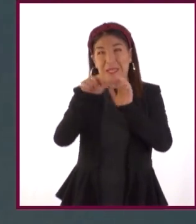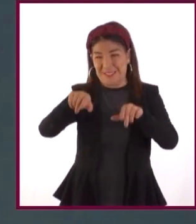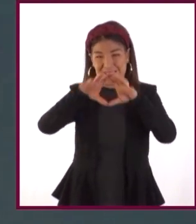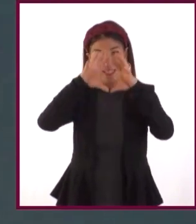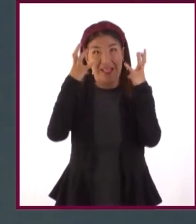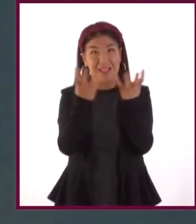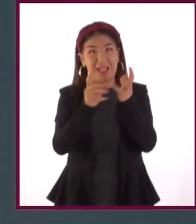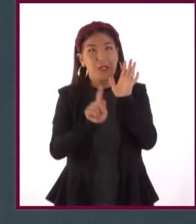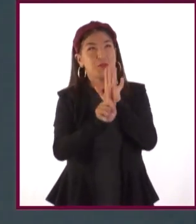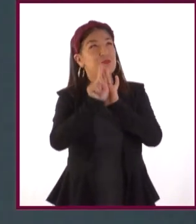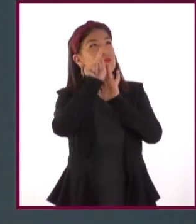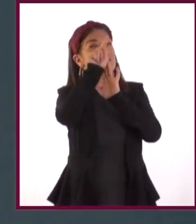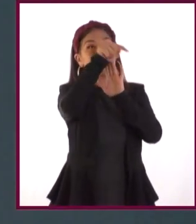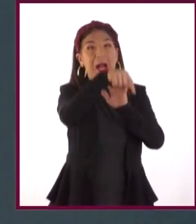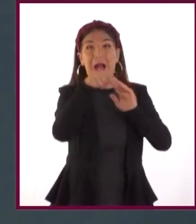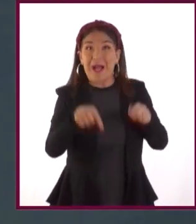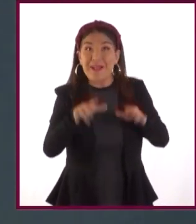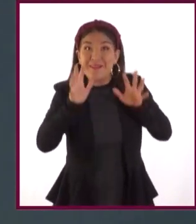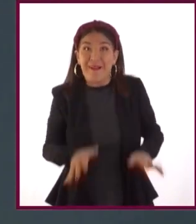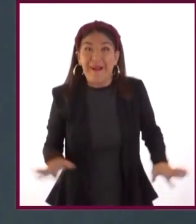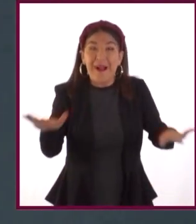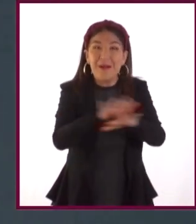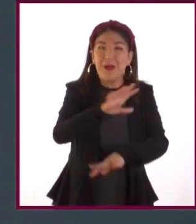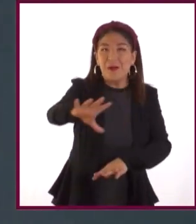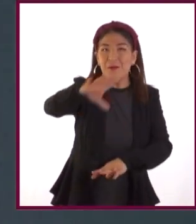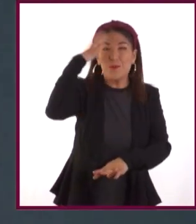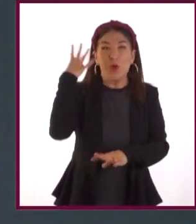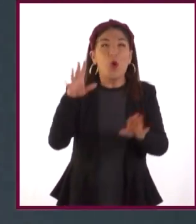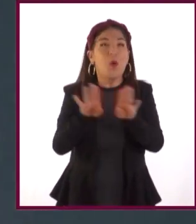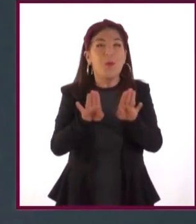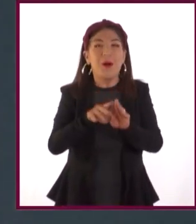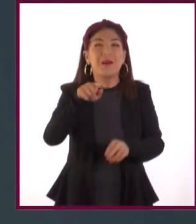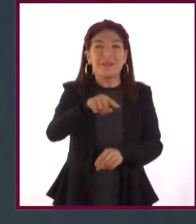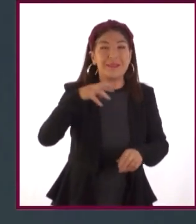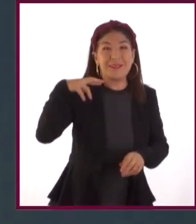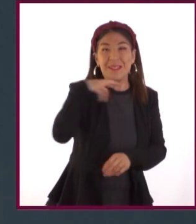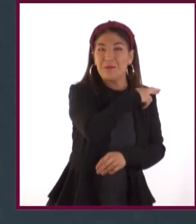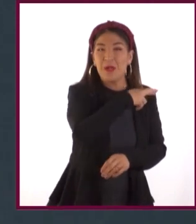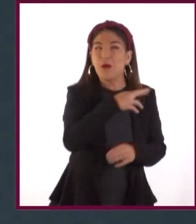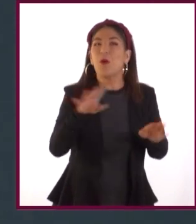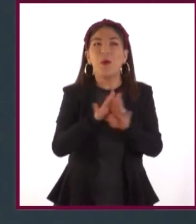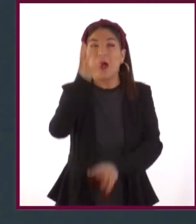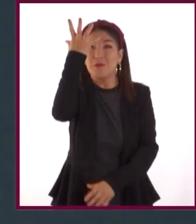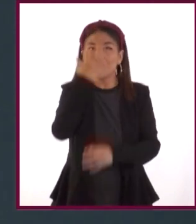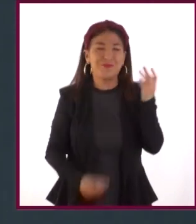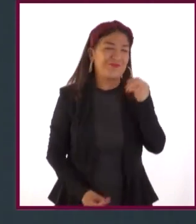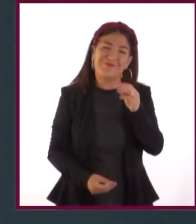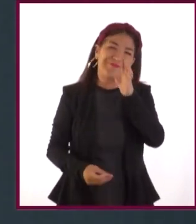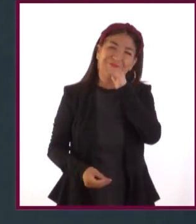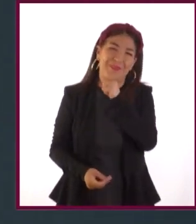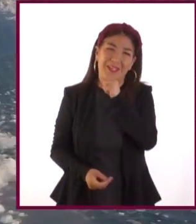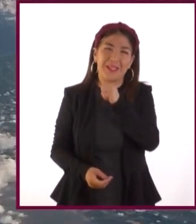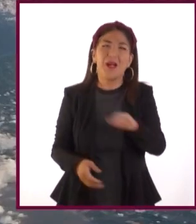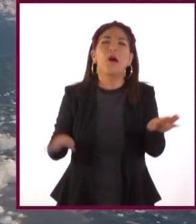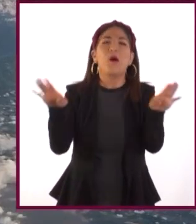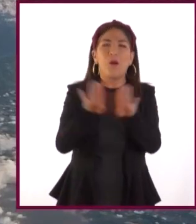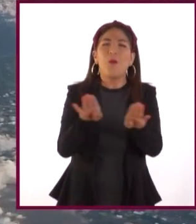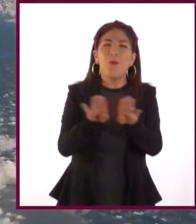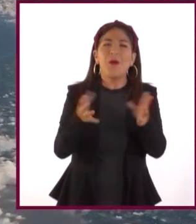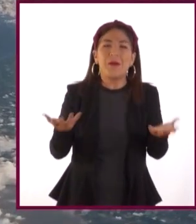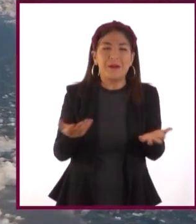que es interesante esta pregunta porque normalmente relacionamos la aceleración con el cambio de la velocidad.